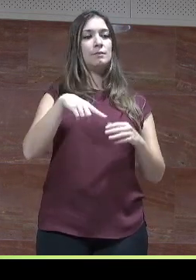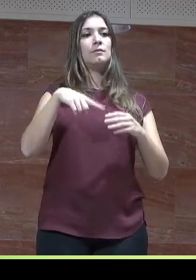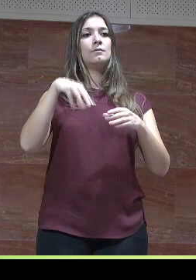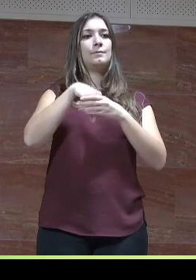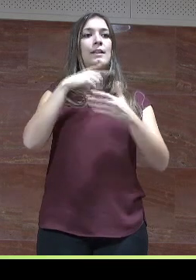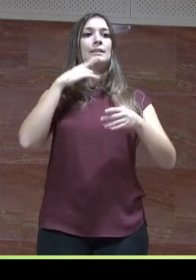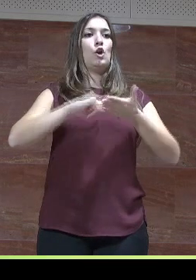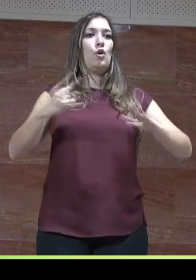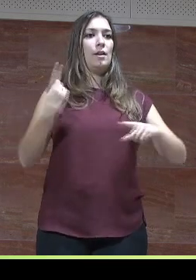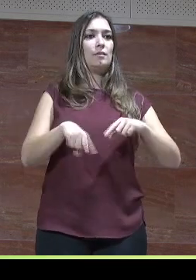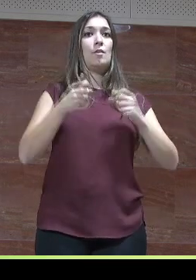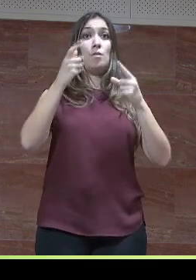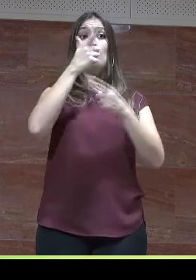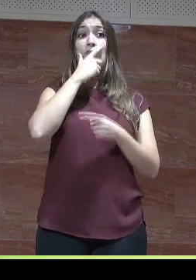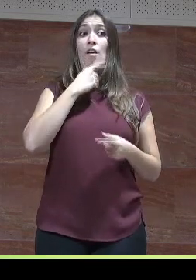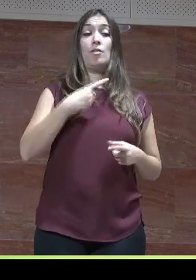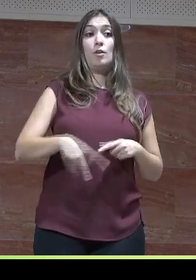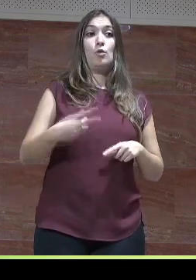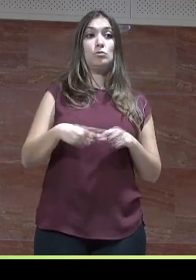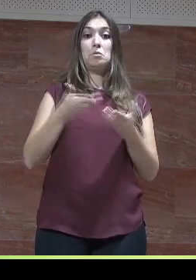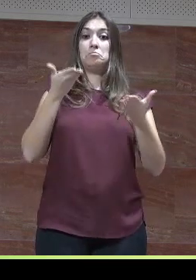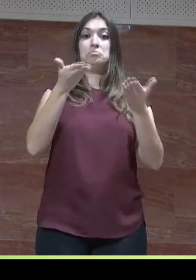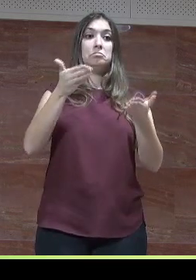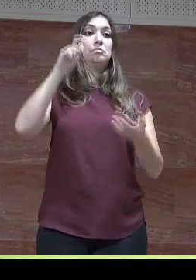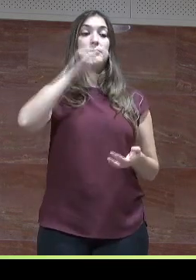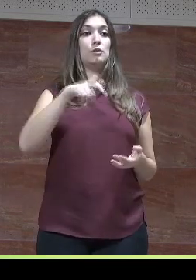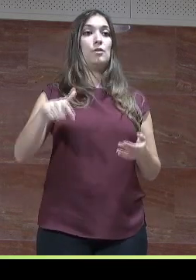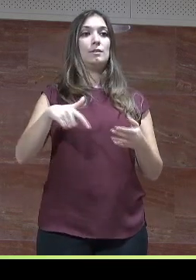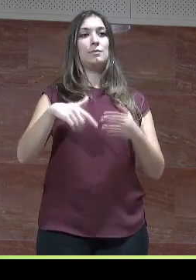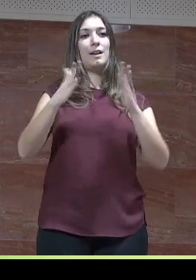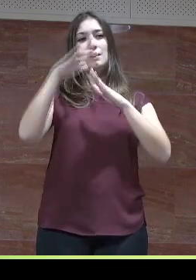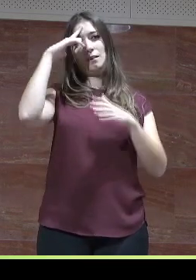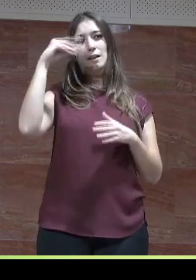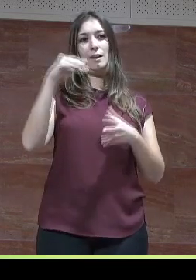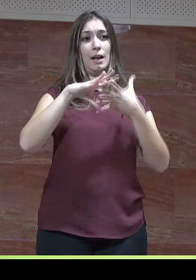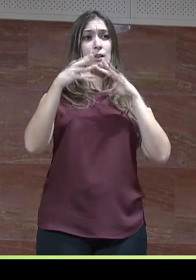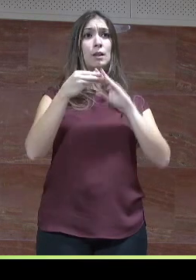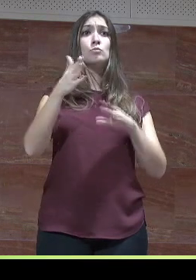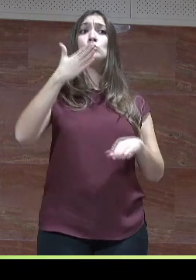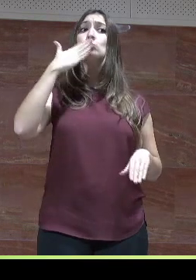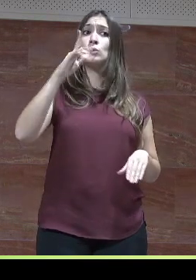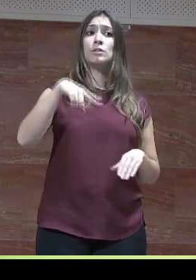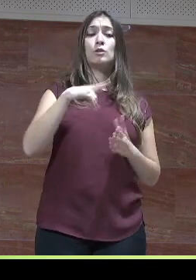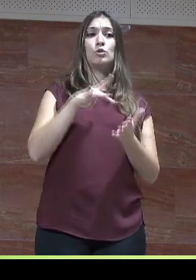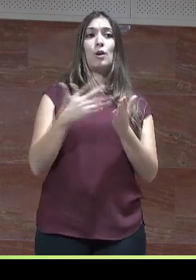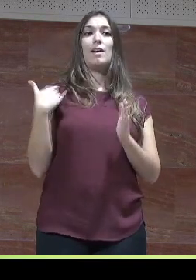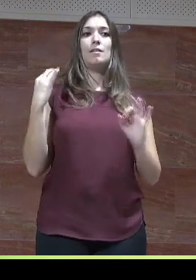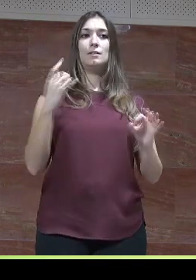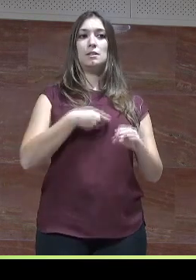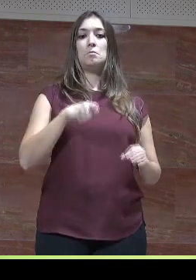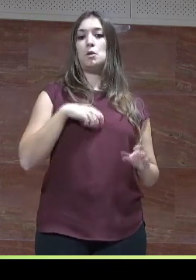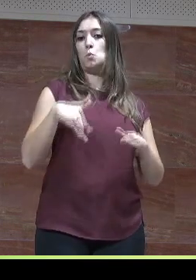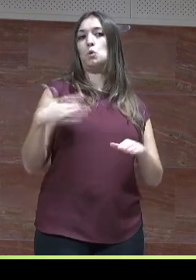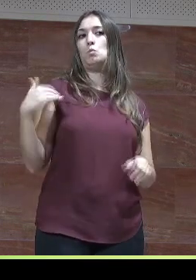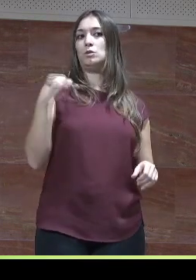tecnología en donde hacían muy fáciles las cosas para las personas. Ha sido un boom que hemos vivido también especialmente en nuestro país en los